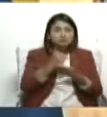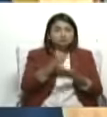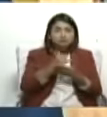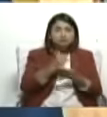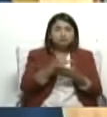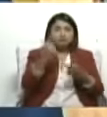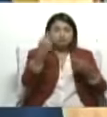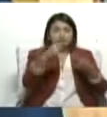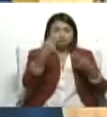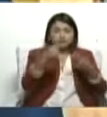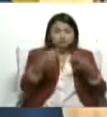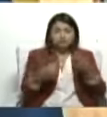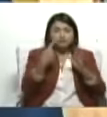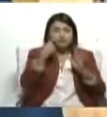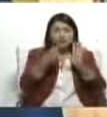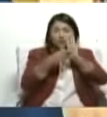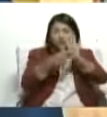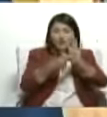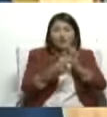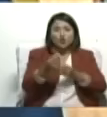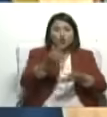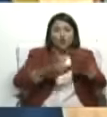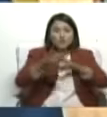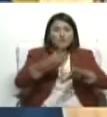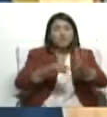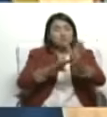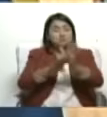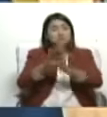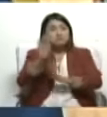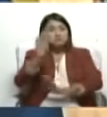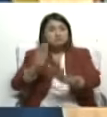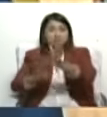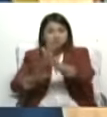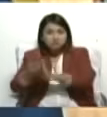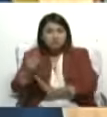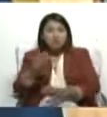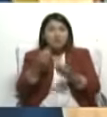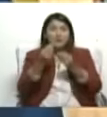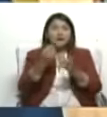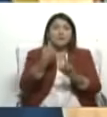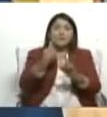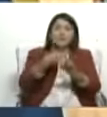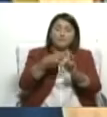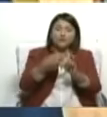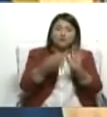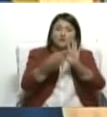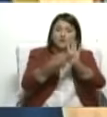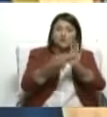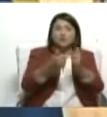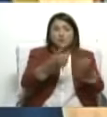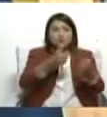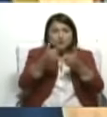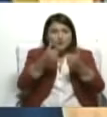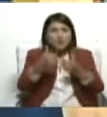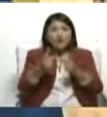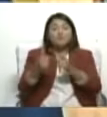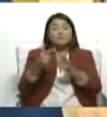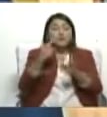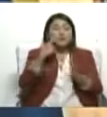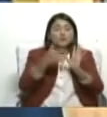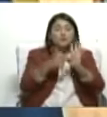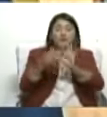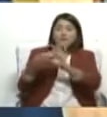permiten mostrar un crecimiento económico, mostrar una ruta hacia el bienestar, precisamente tejiendo las alianzas internacionales,